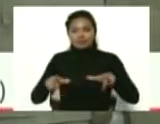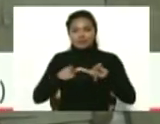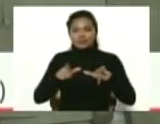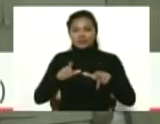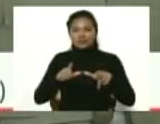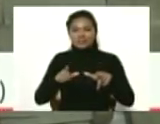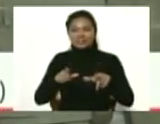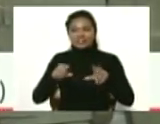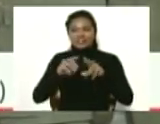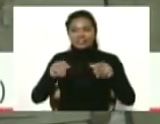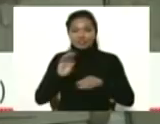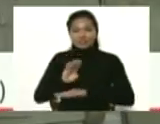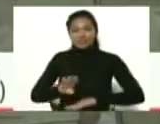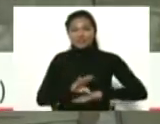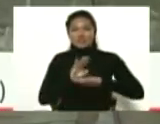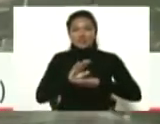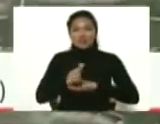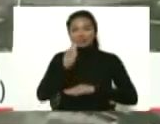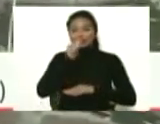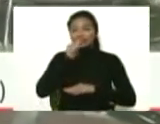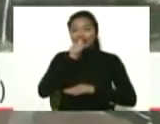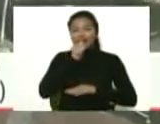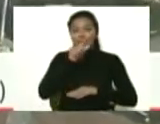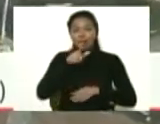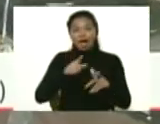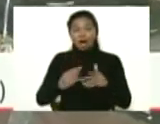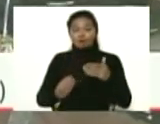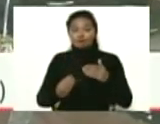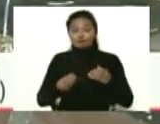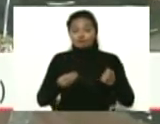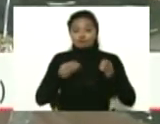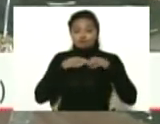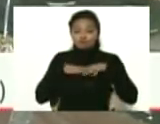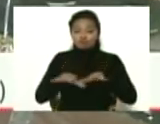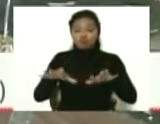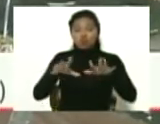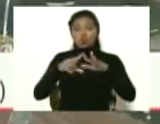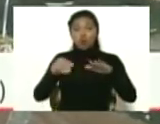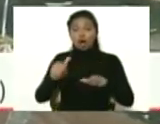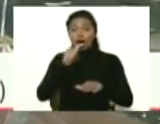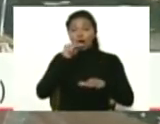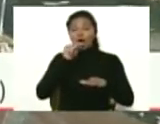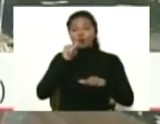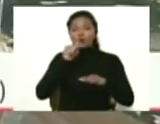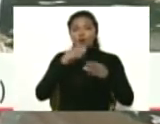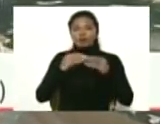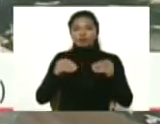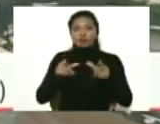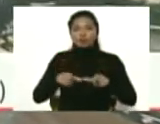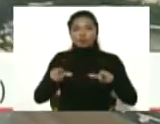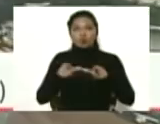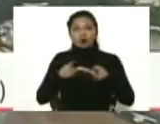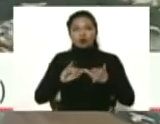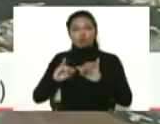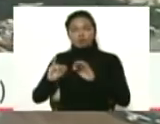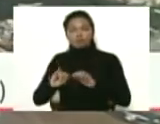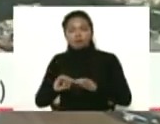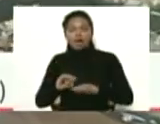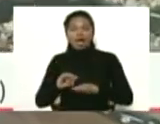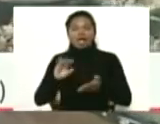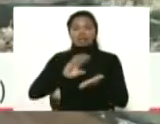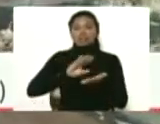de tratamiento de potabilización de agua, donde surte este vital líquido por las redes del acueducto regional del centro